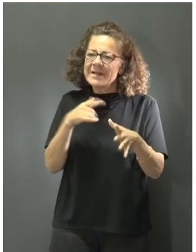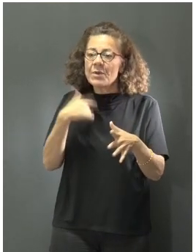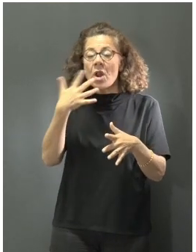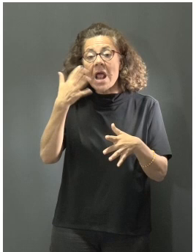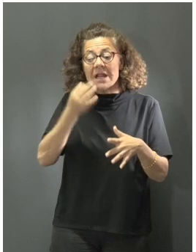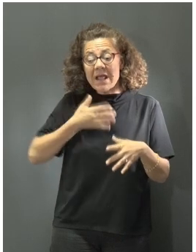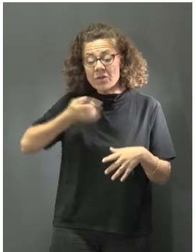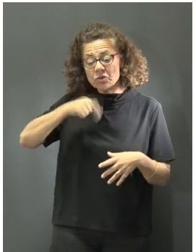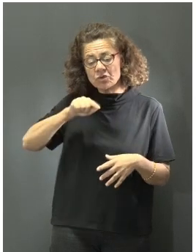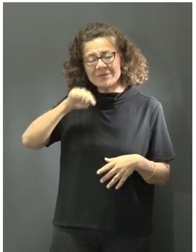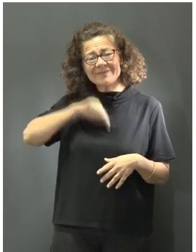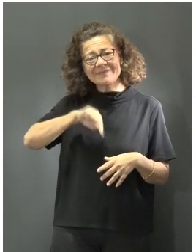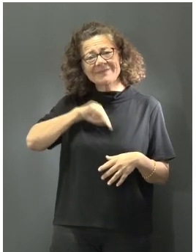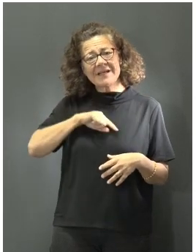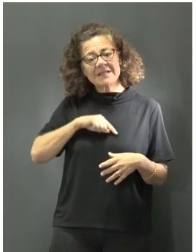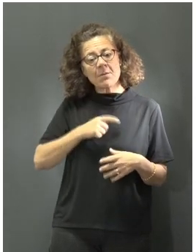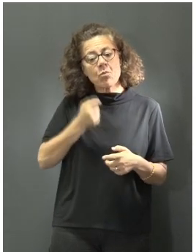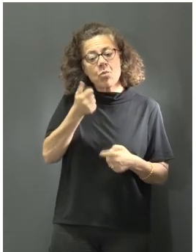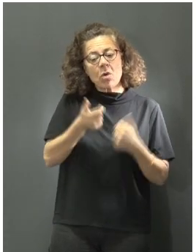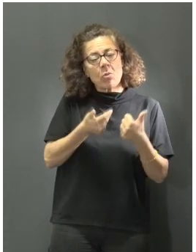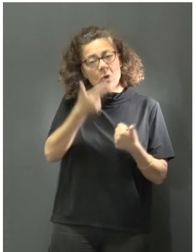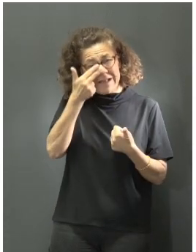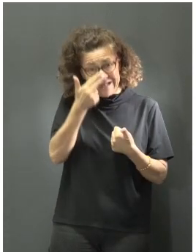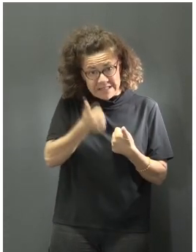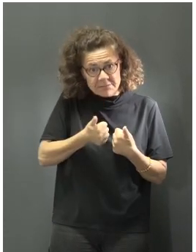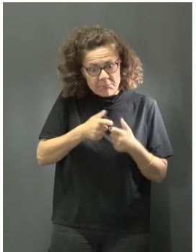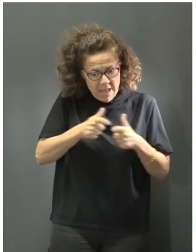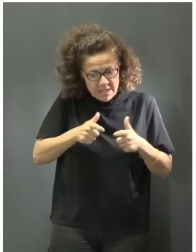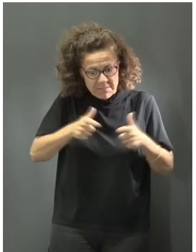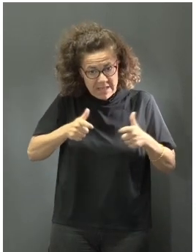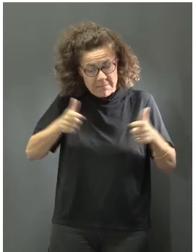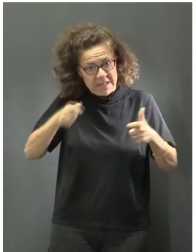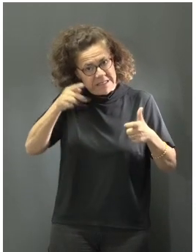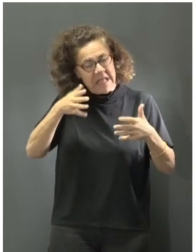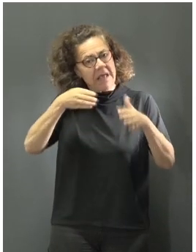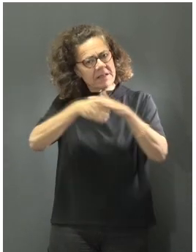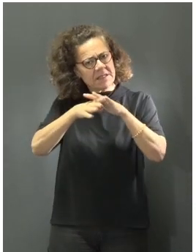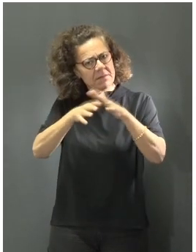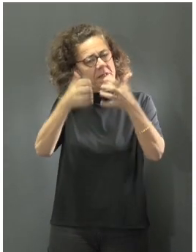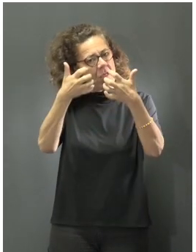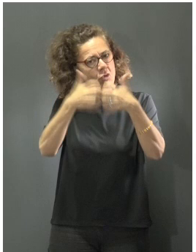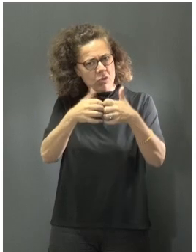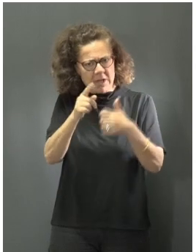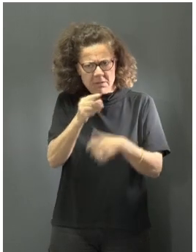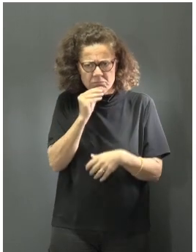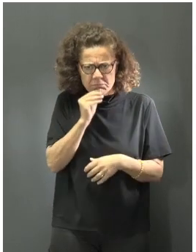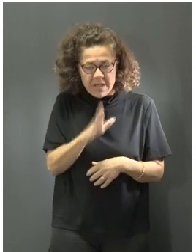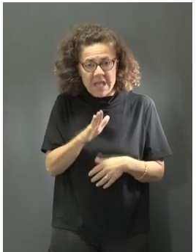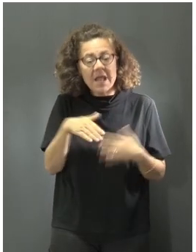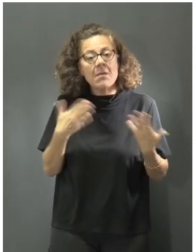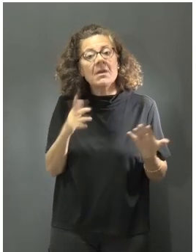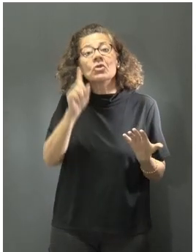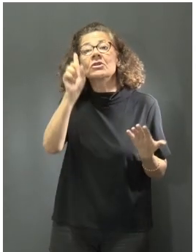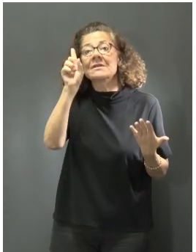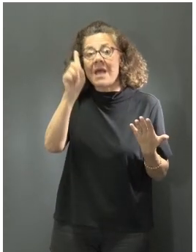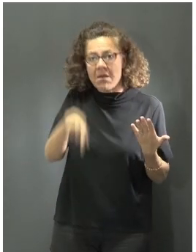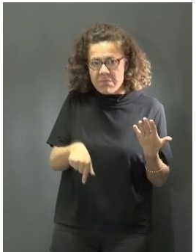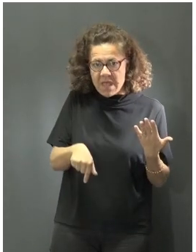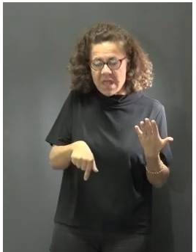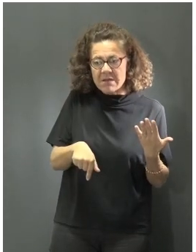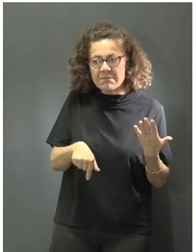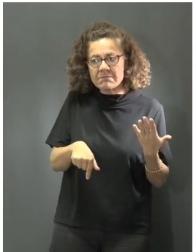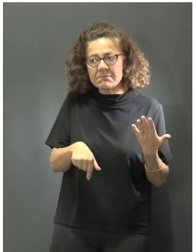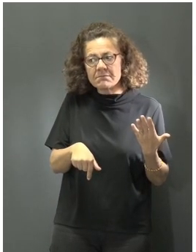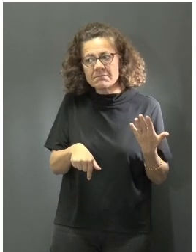que nosotros percibimos es que cada vez hay más interés en la accesibilidad cognitiva y eso es muy bueno, pero a la vez hay